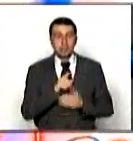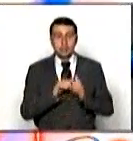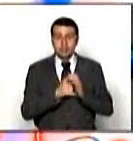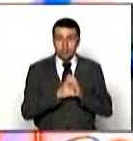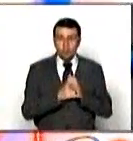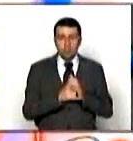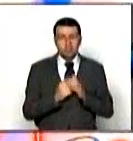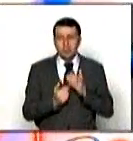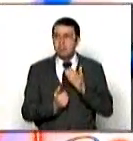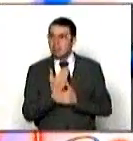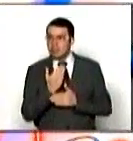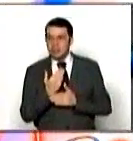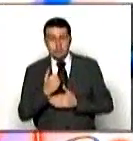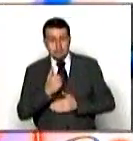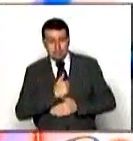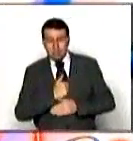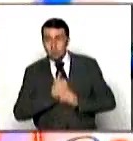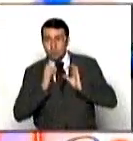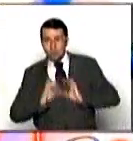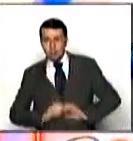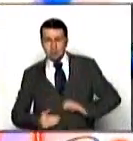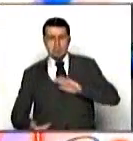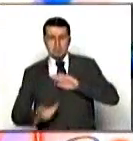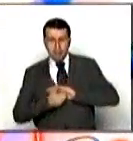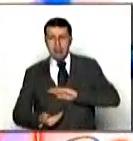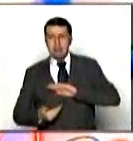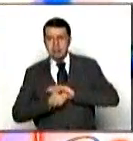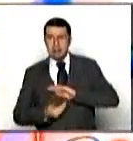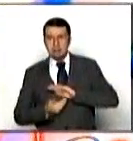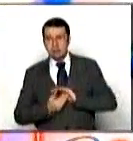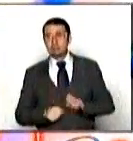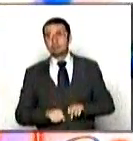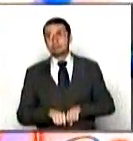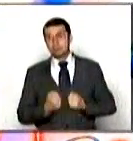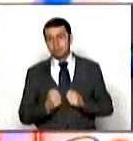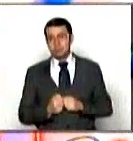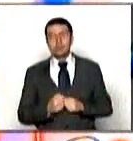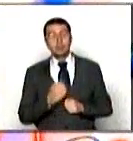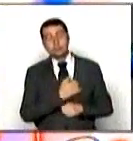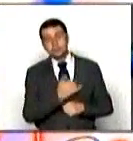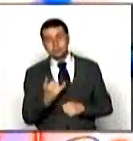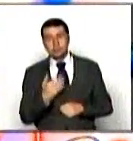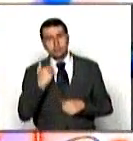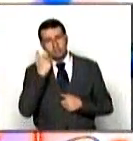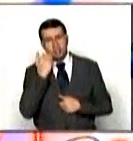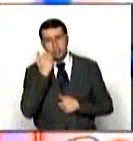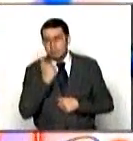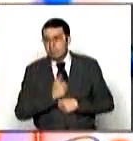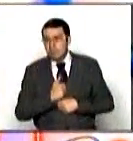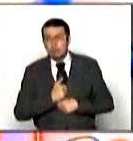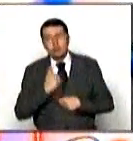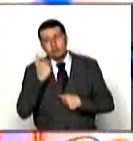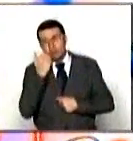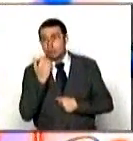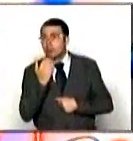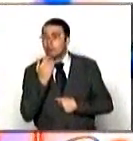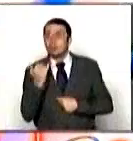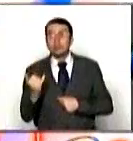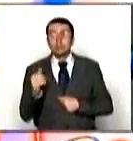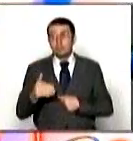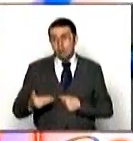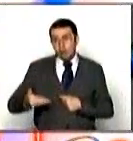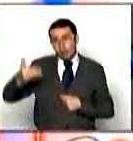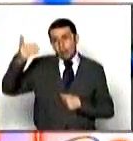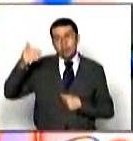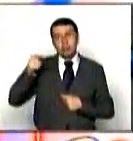empiezan a atacar a nuestro propio organismo. Es donde nacen las enfermedades autoinmunes. Por ejemplo, cuando vemos en los adultos el lupus, cuando